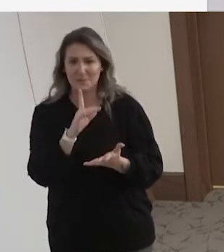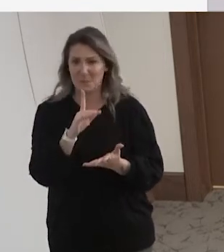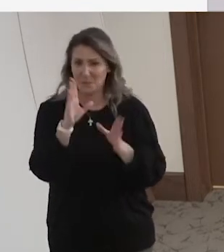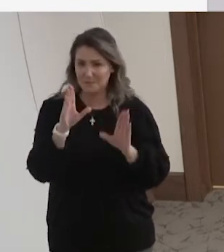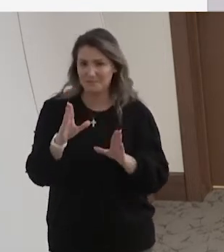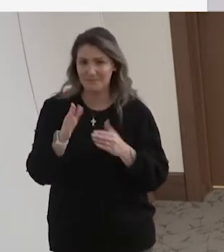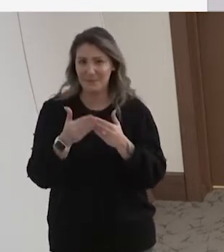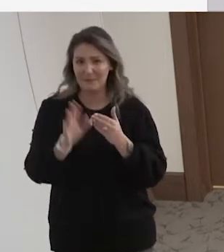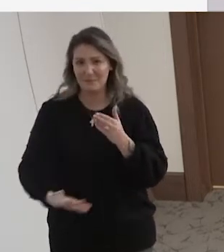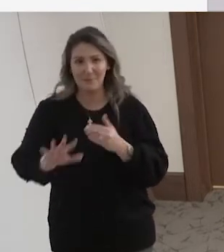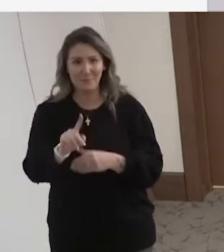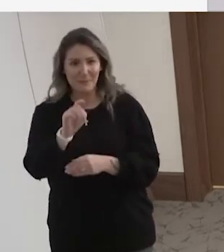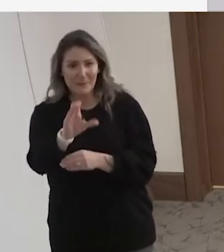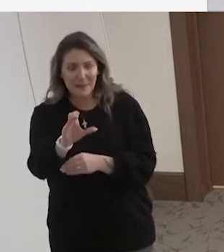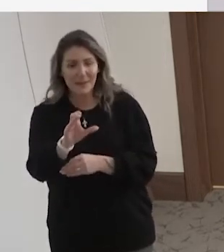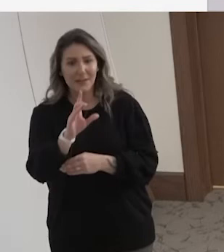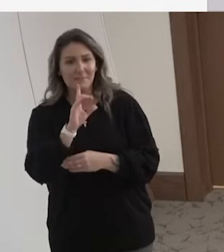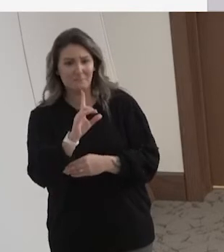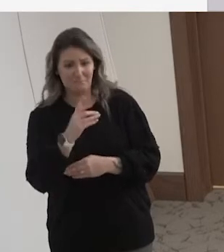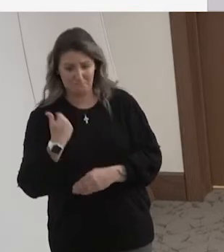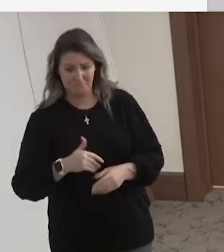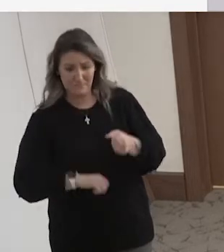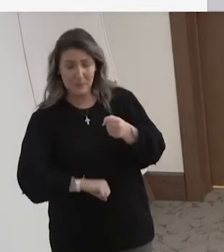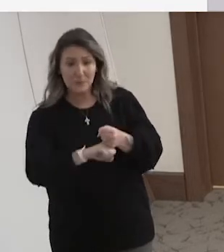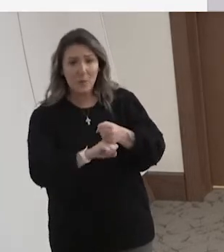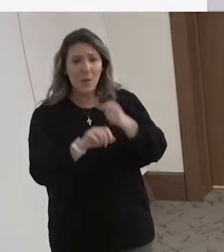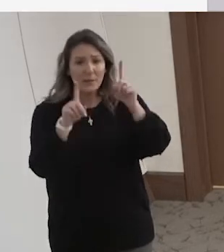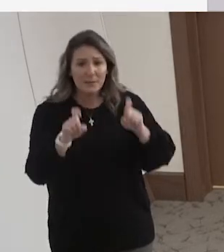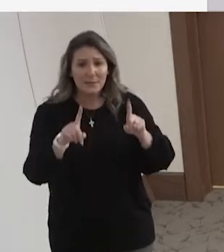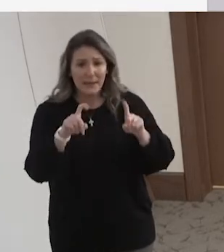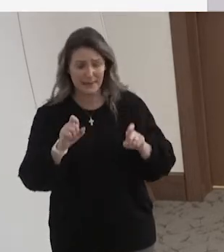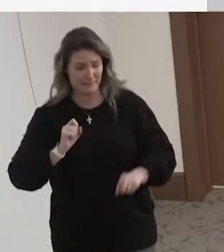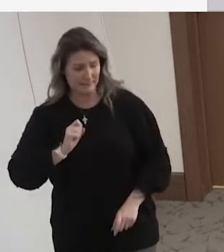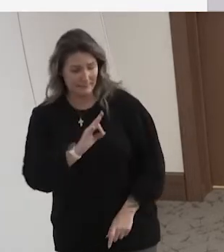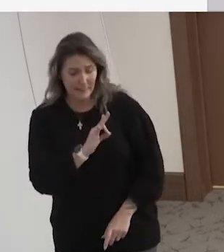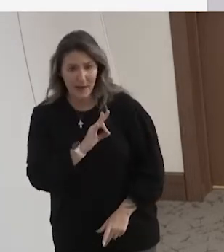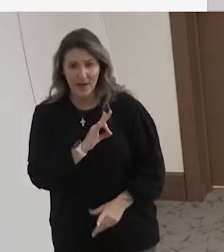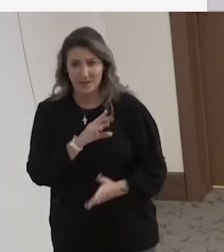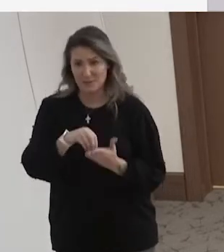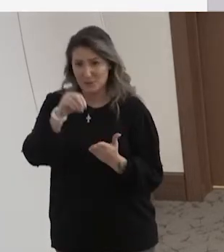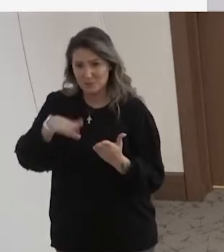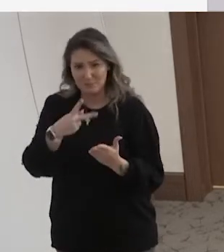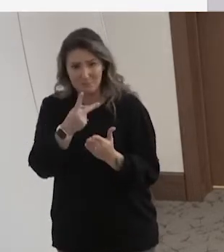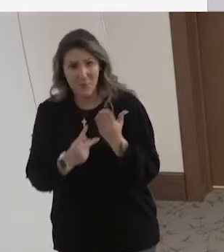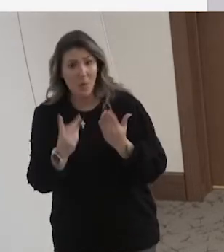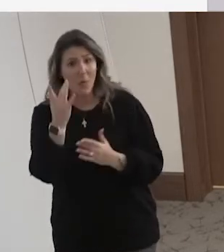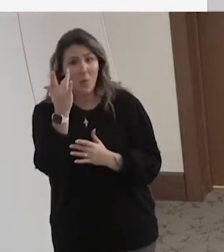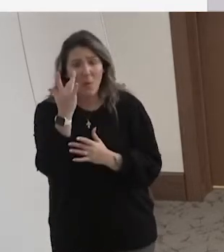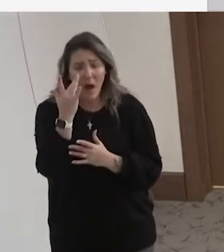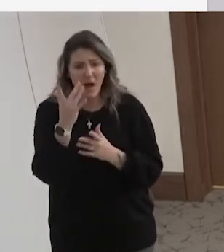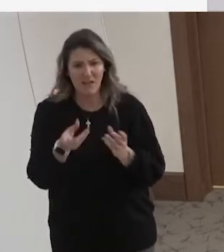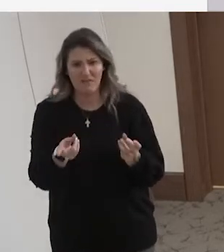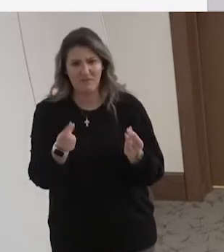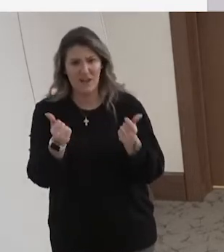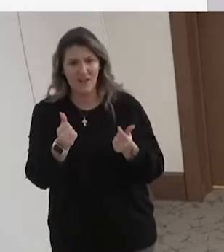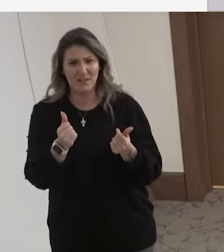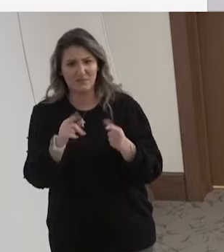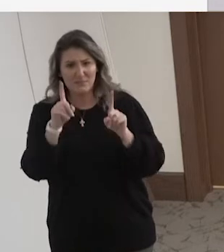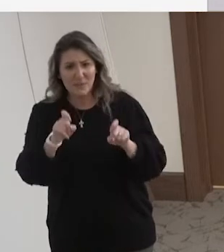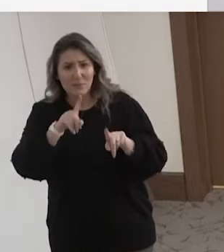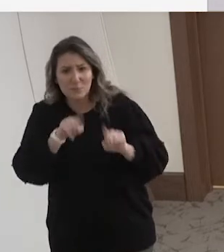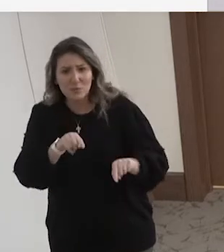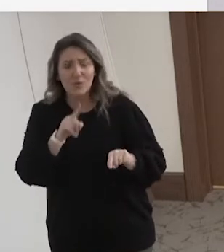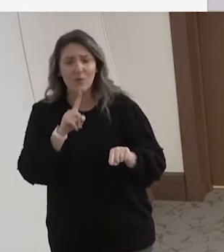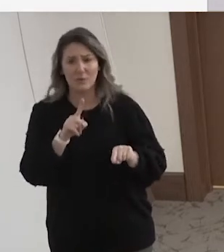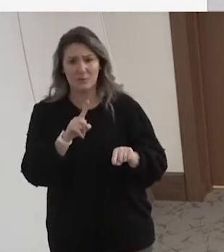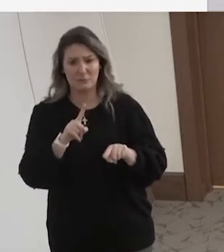City. I support the testing of our staff and our students because of the quick turnaround time, the